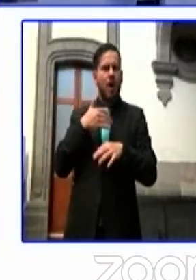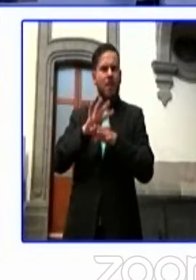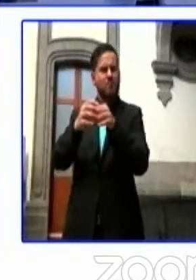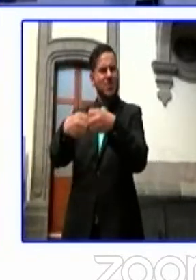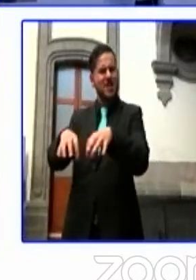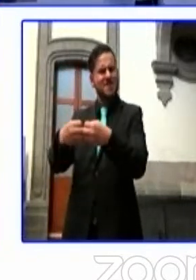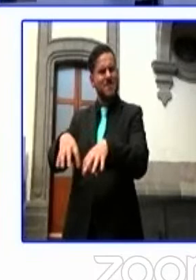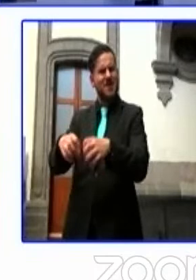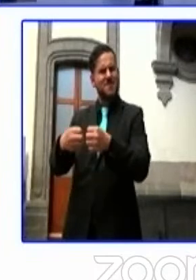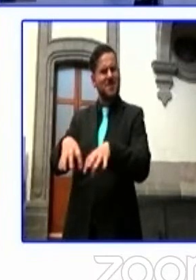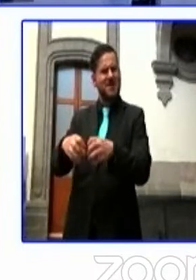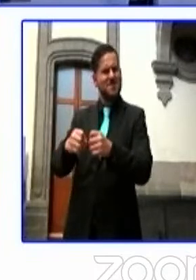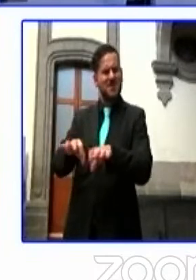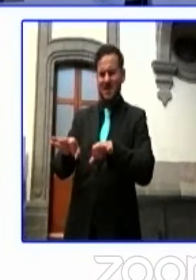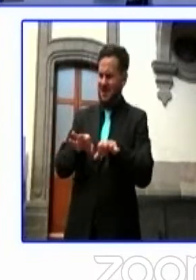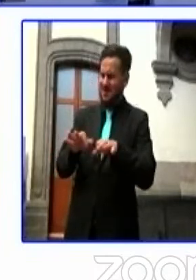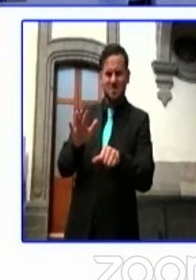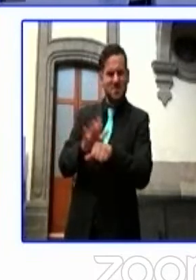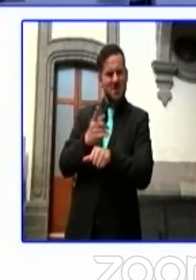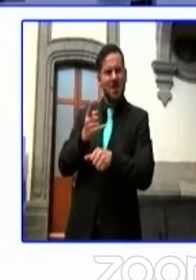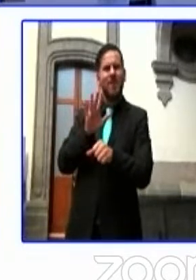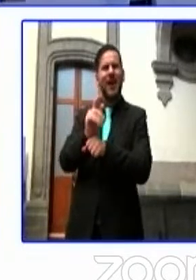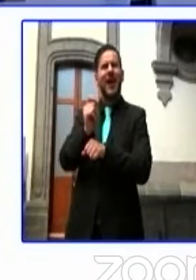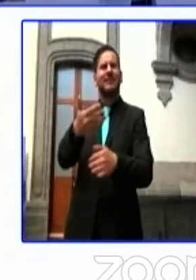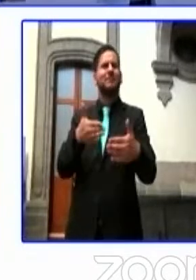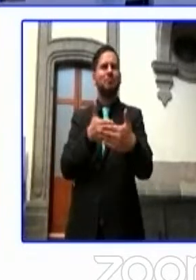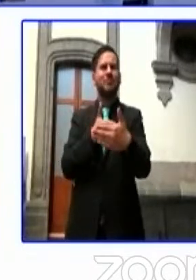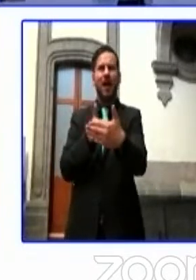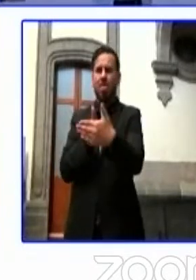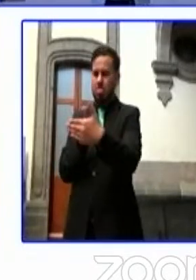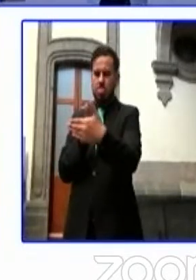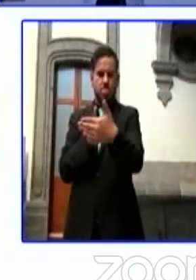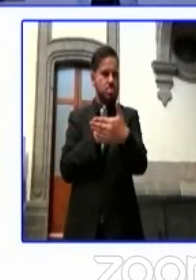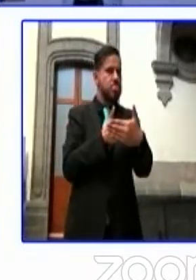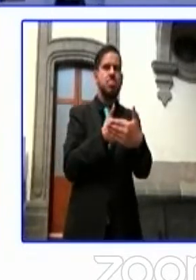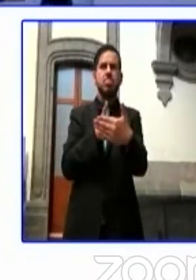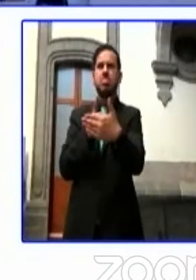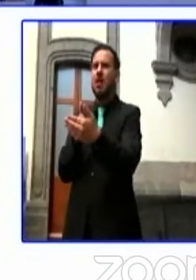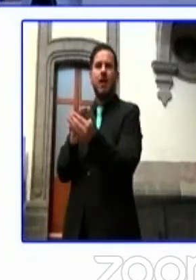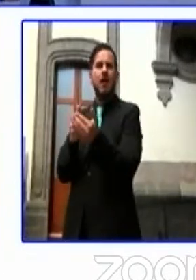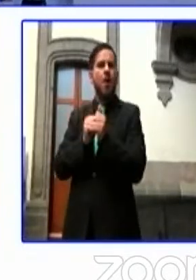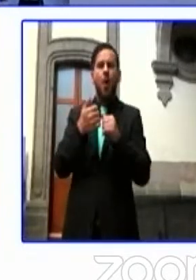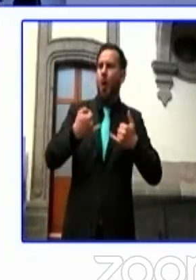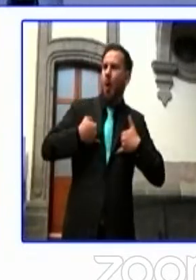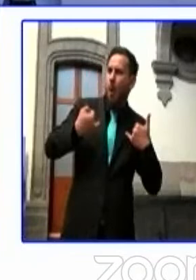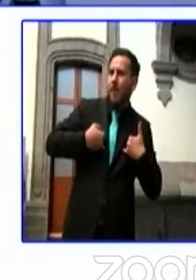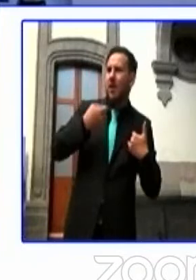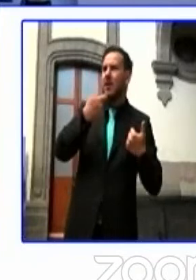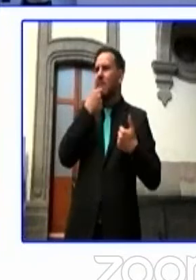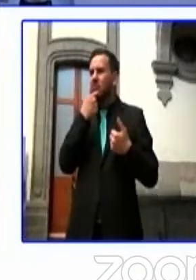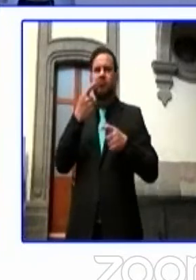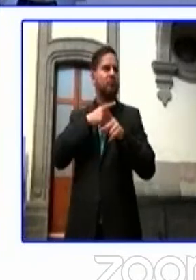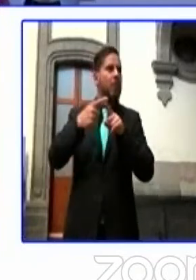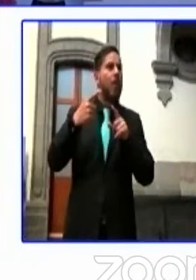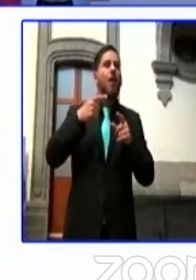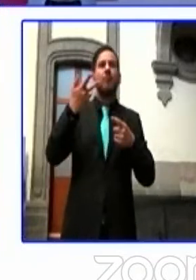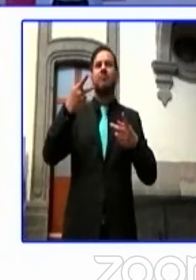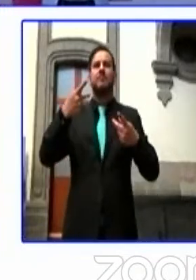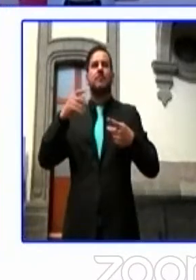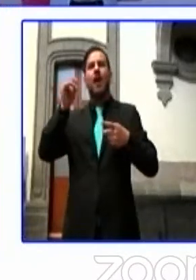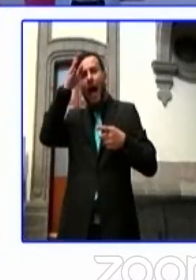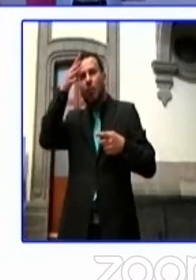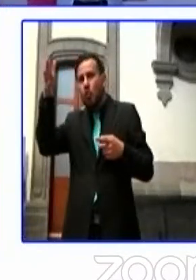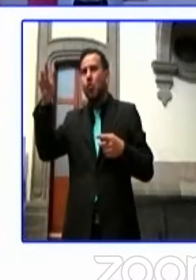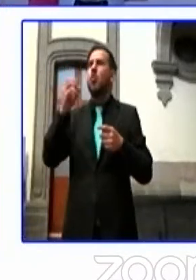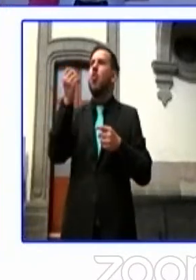discapacidad. Las barreras que enfrentaron las niñas, los niños, los jóvenes durante la pandemia y en esta teleeducación